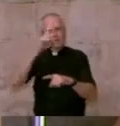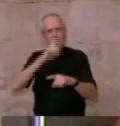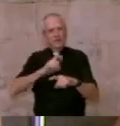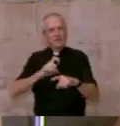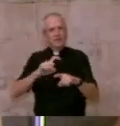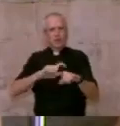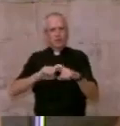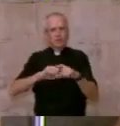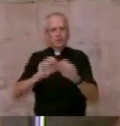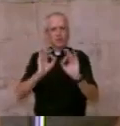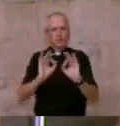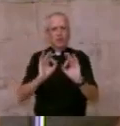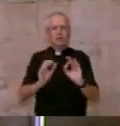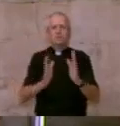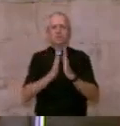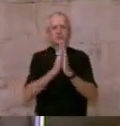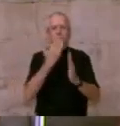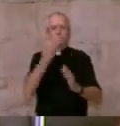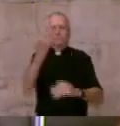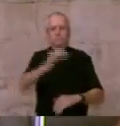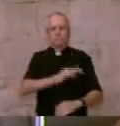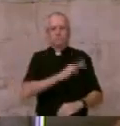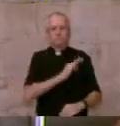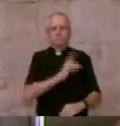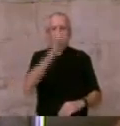condición. Roguemos al Señor.